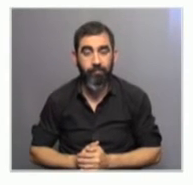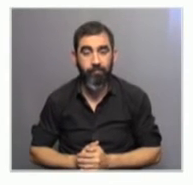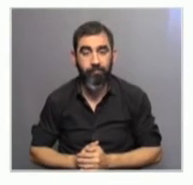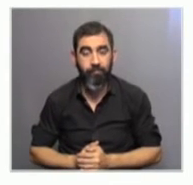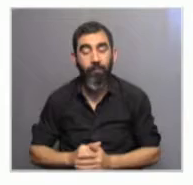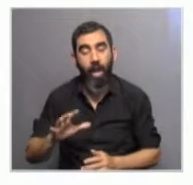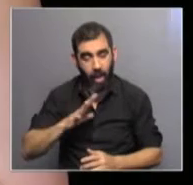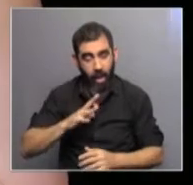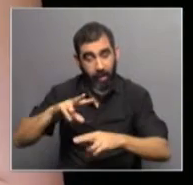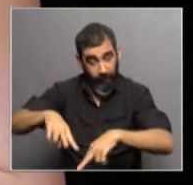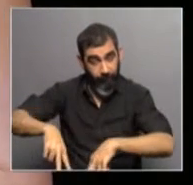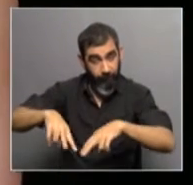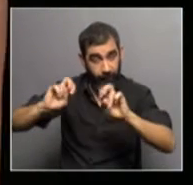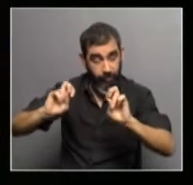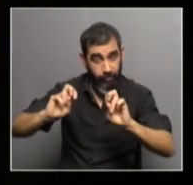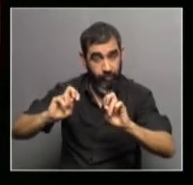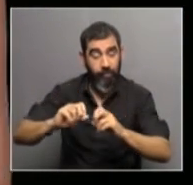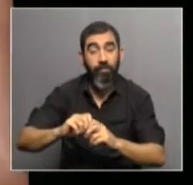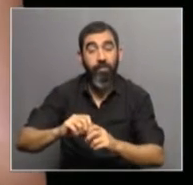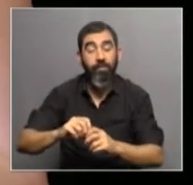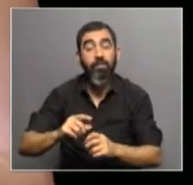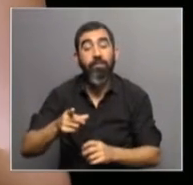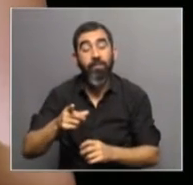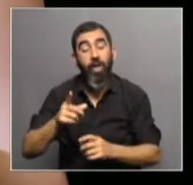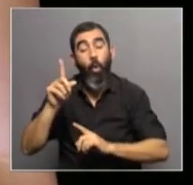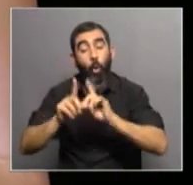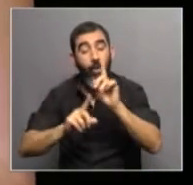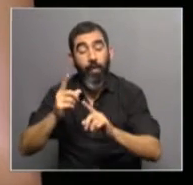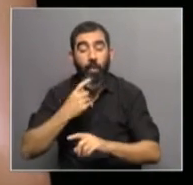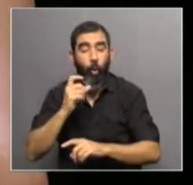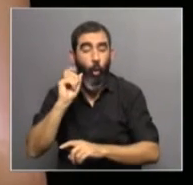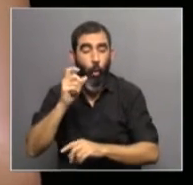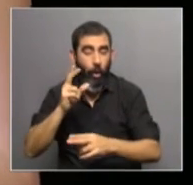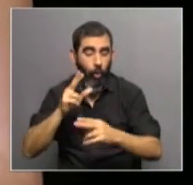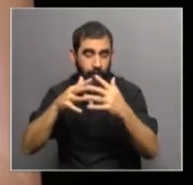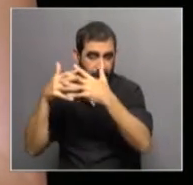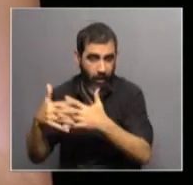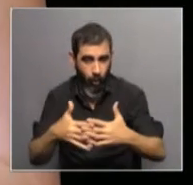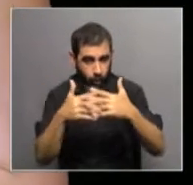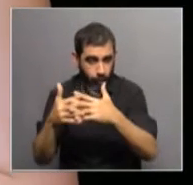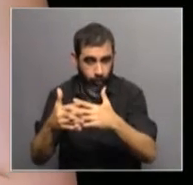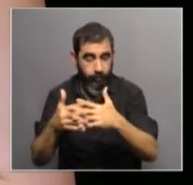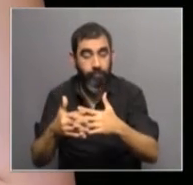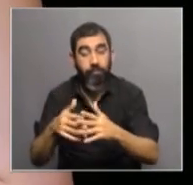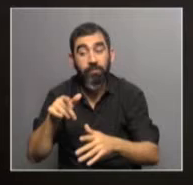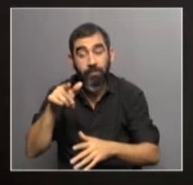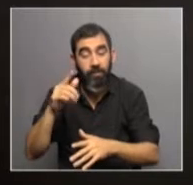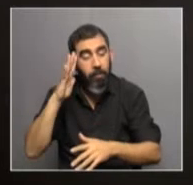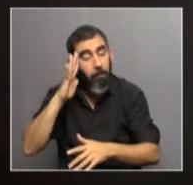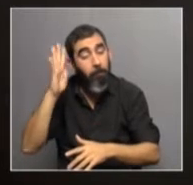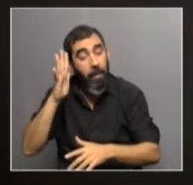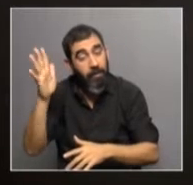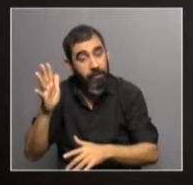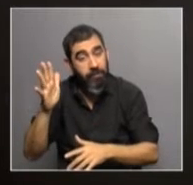Hay una investigadora, la investigadora Donaldson en la Universidad de Colorado, en Estados Unidos, que supuso